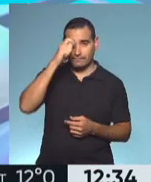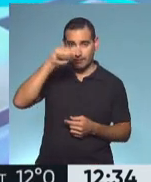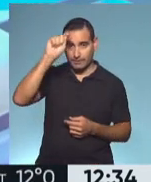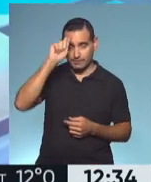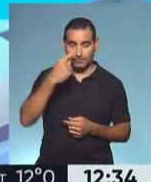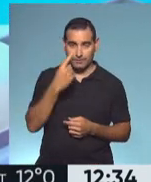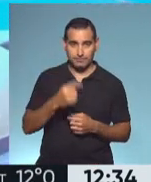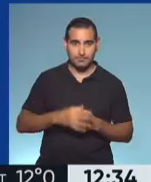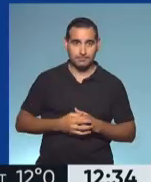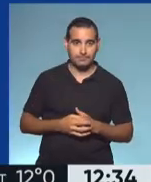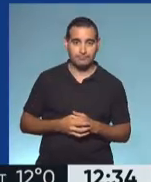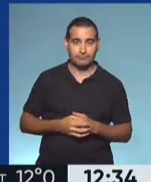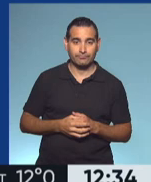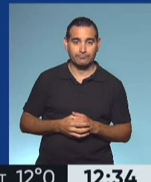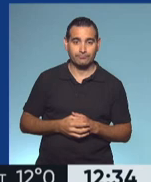cobertura hace años atrás.